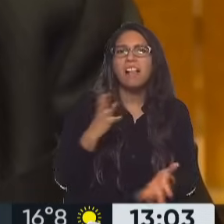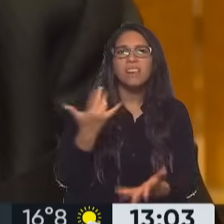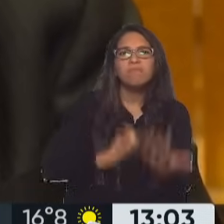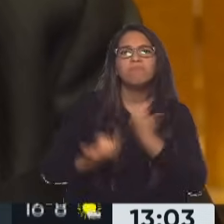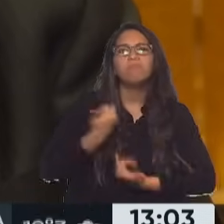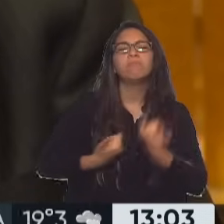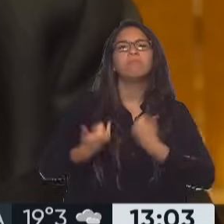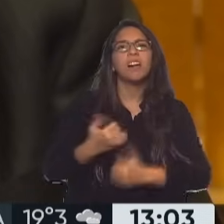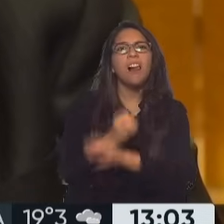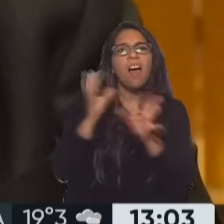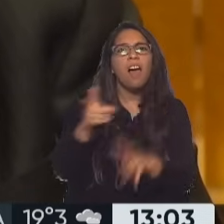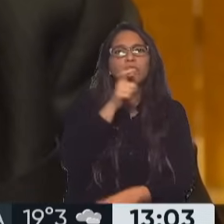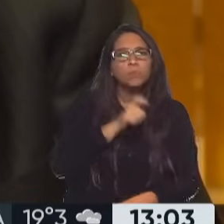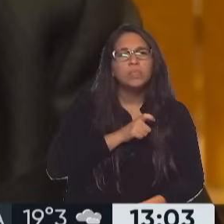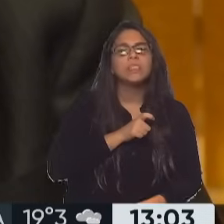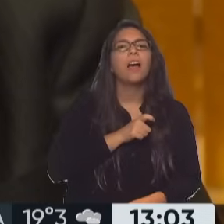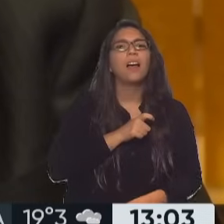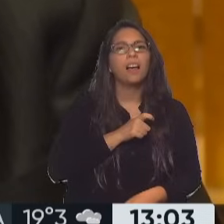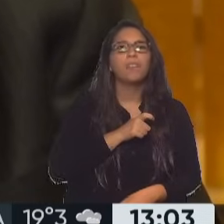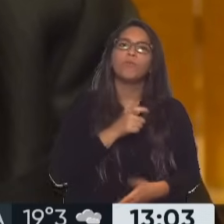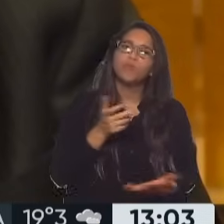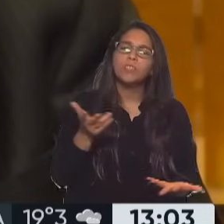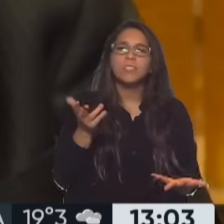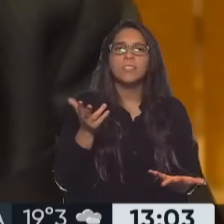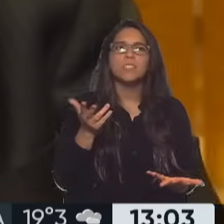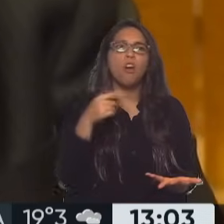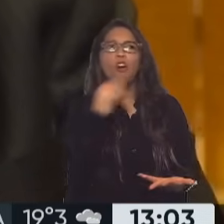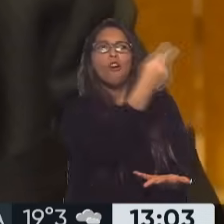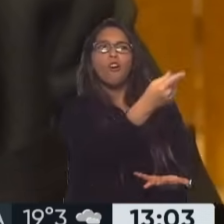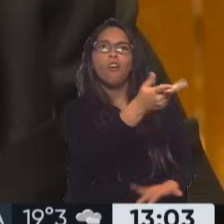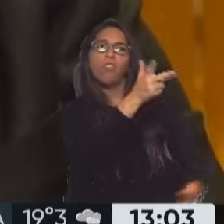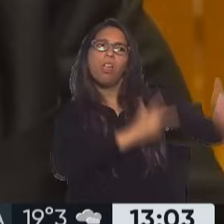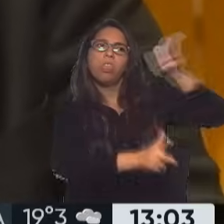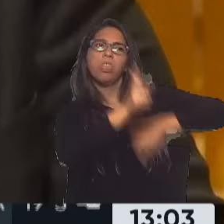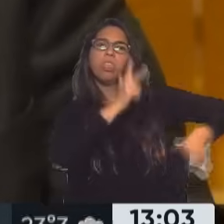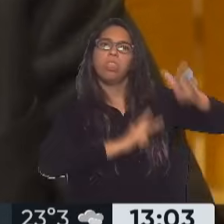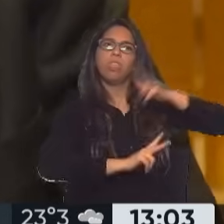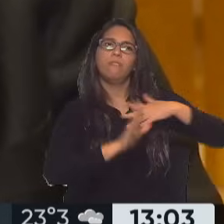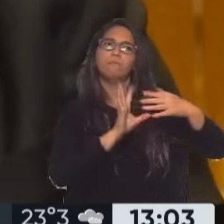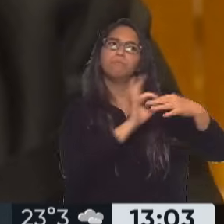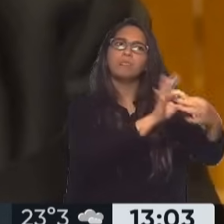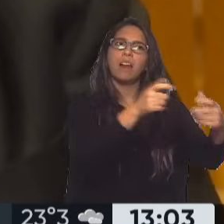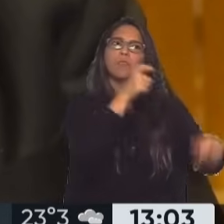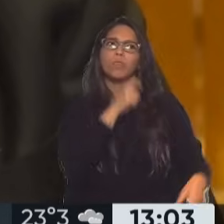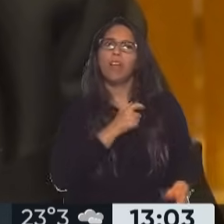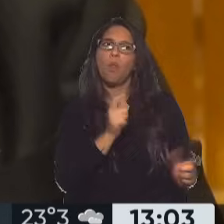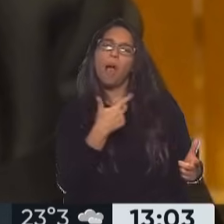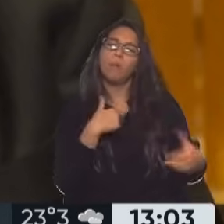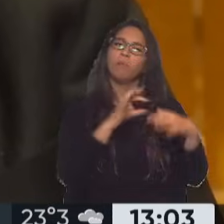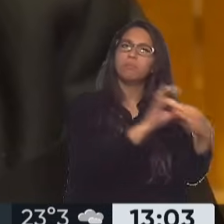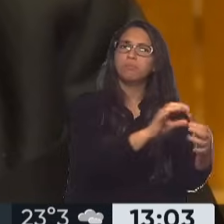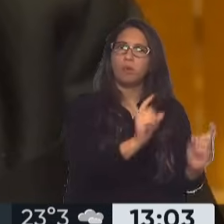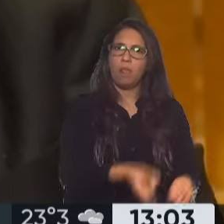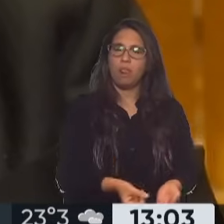población, y por eso se aferra a algunos discursos que quizás no tengan todas las respuestas dadas, ¿no? Entre una de las cosas